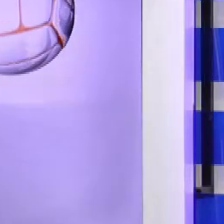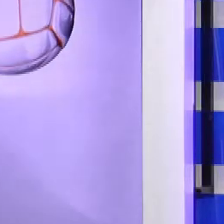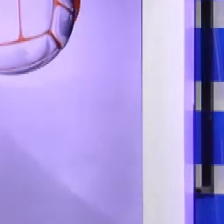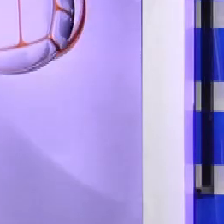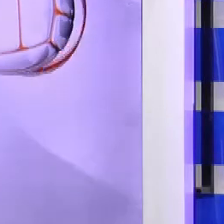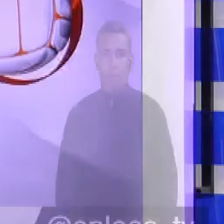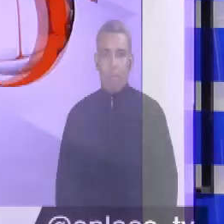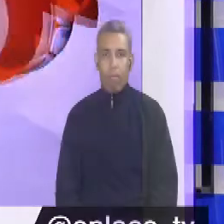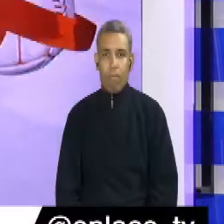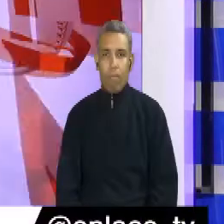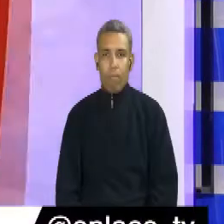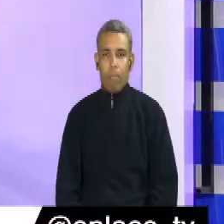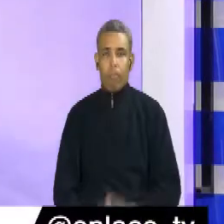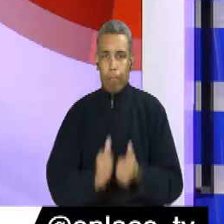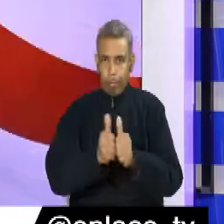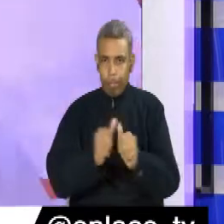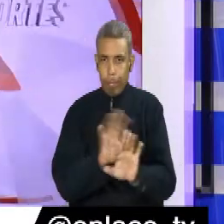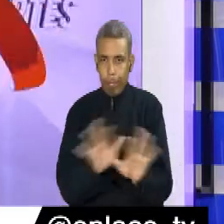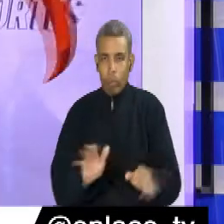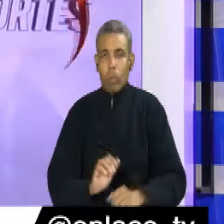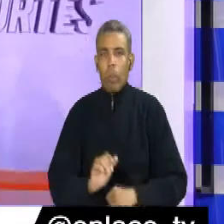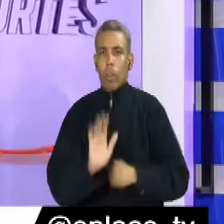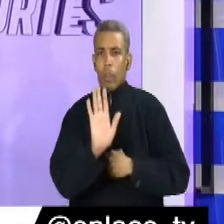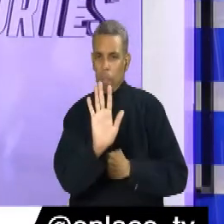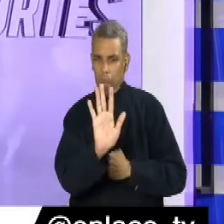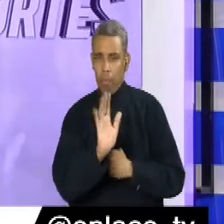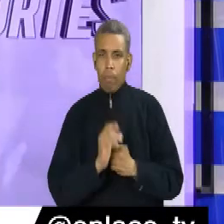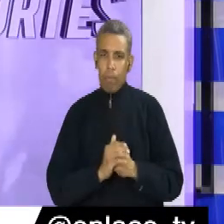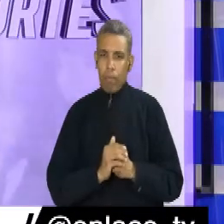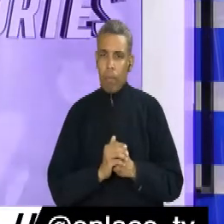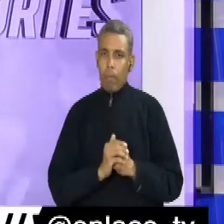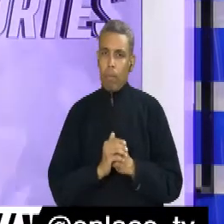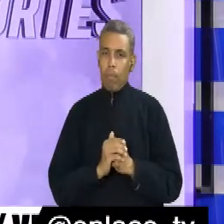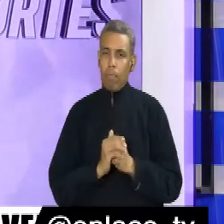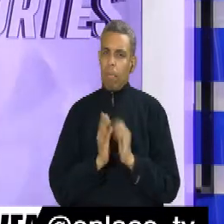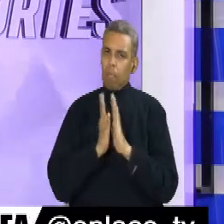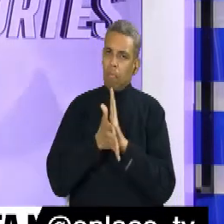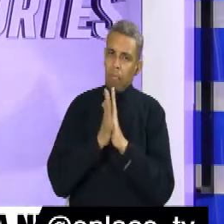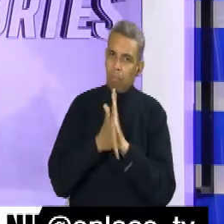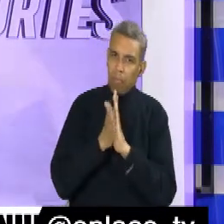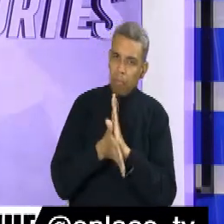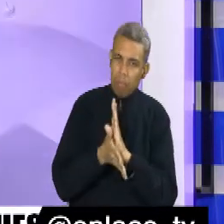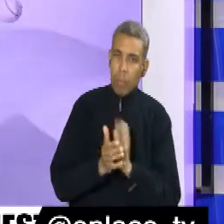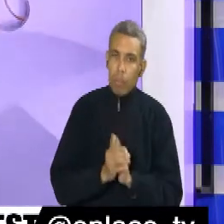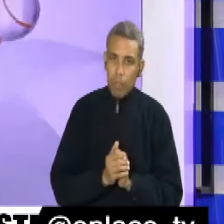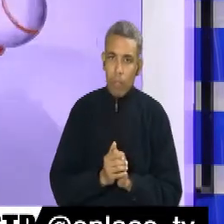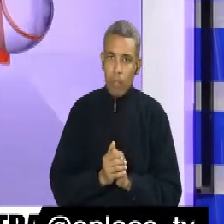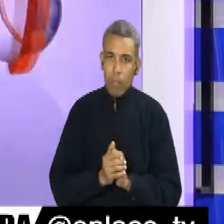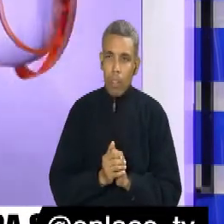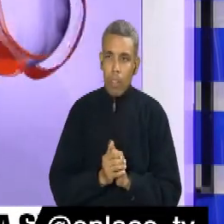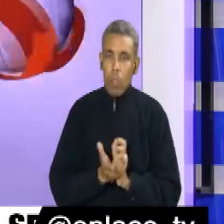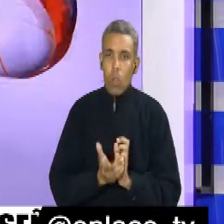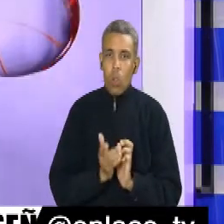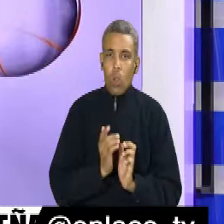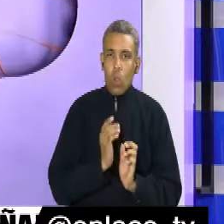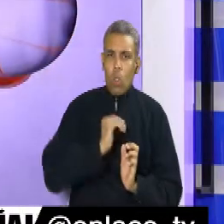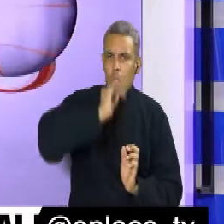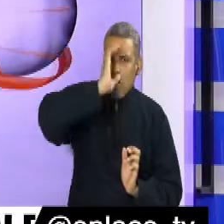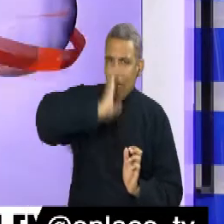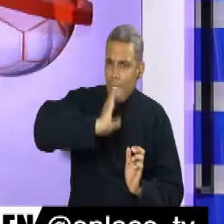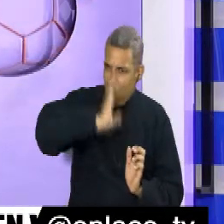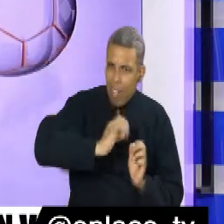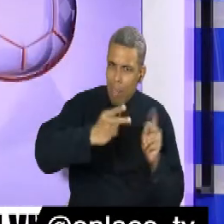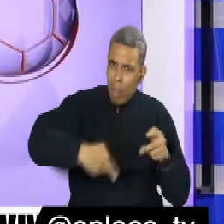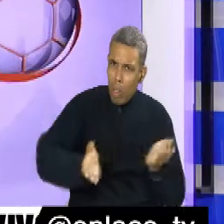Es por ahora todo en deportes, hacemos una pausa en Enlace Noticias. Al regresar, espero información sobre los premios que entregó Maxi Cola en